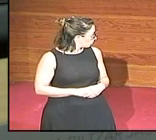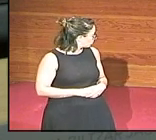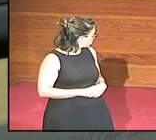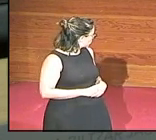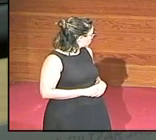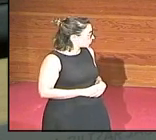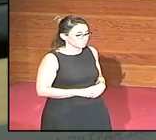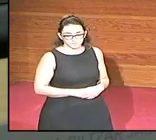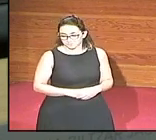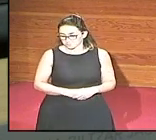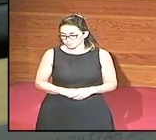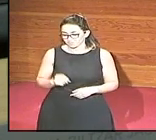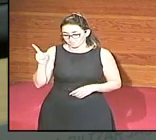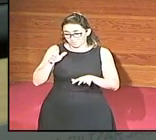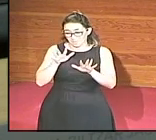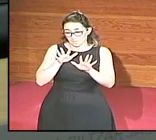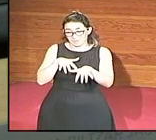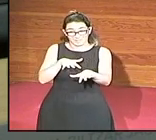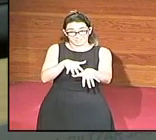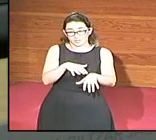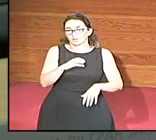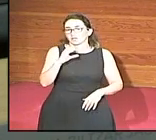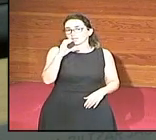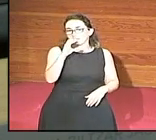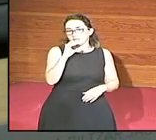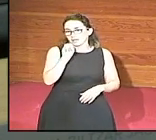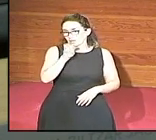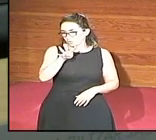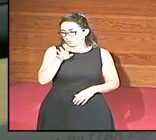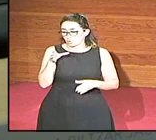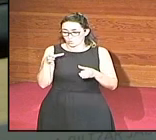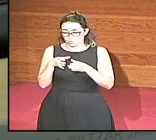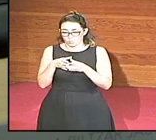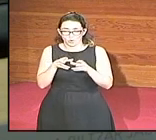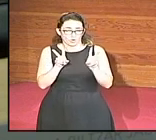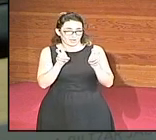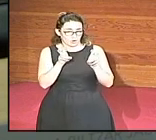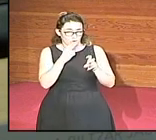de el C-14, son un grupo neonazi de cojones en Kiev,